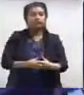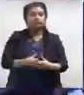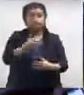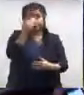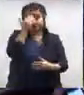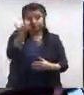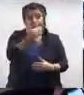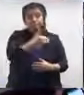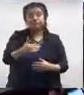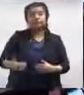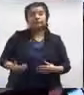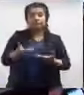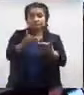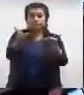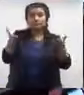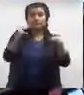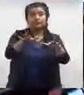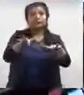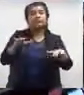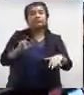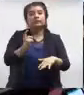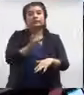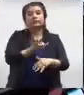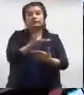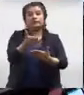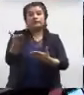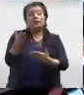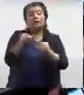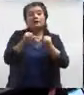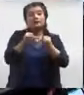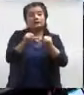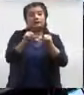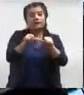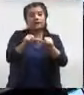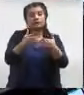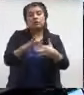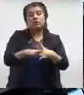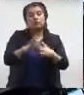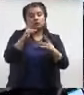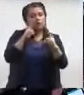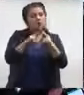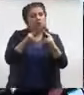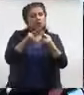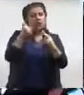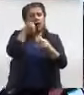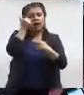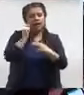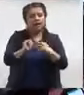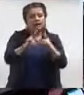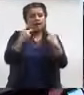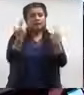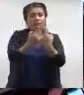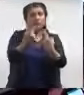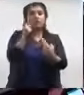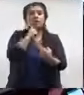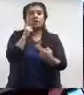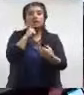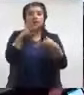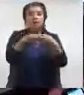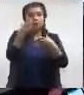Gracias, presidente, honorable pleno. Continuando, compañeros, con lo que sucedió el día de ayer en la instancia de jefes de